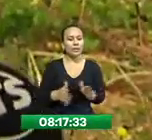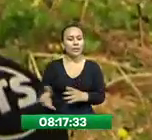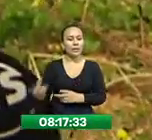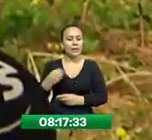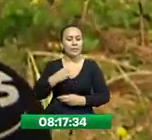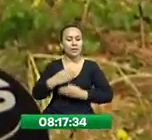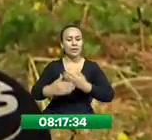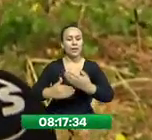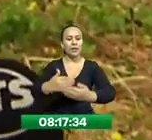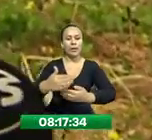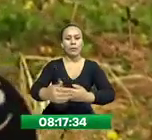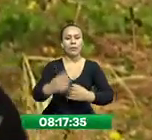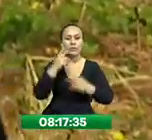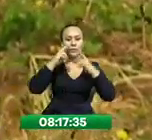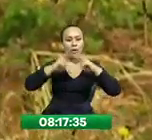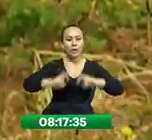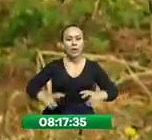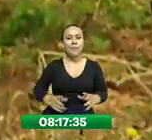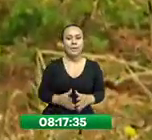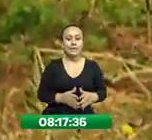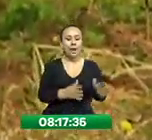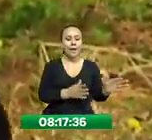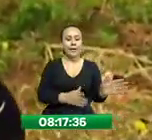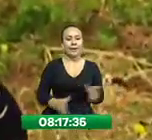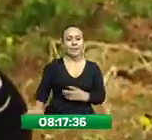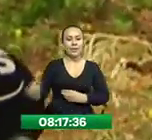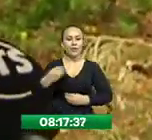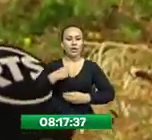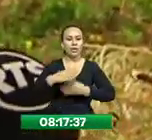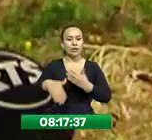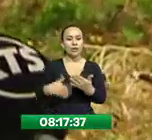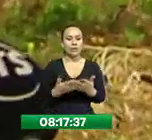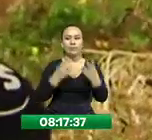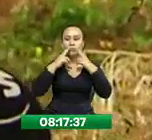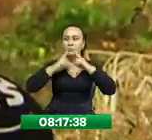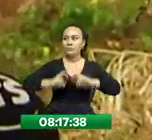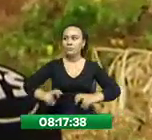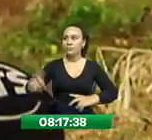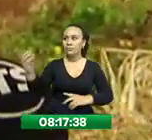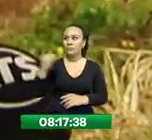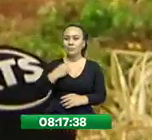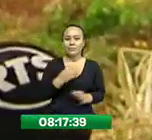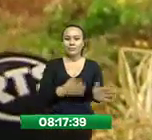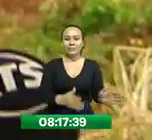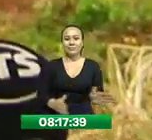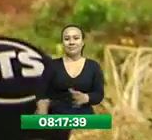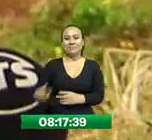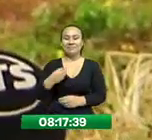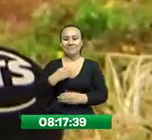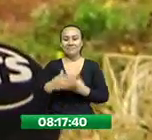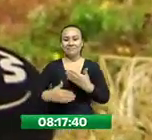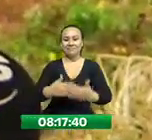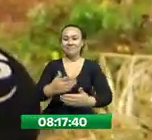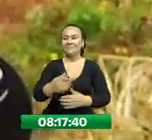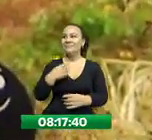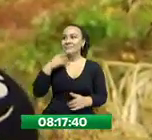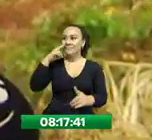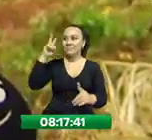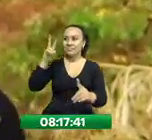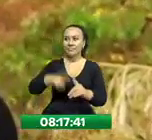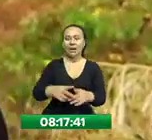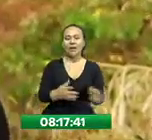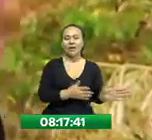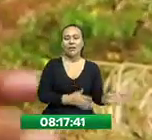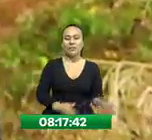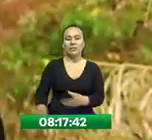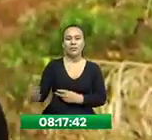sector, en este barrio, estamos inseguros. Desde el mercado para acá estamos inseguros porque están atacando demasiado tipos de individuos de otros lados